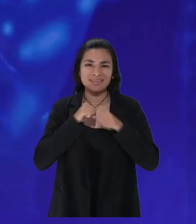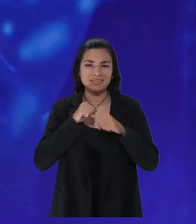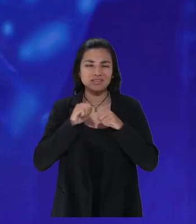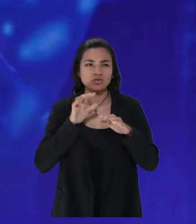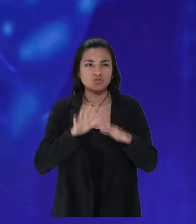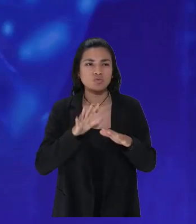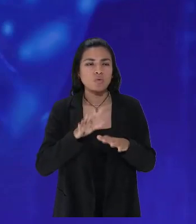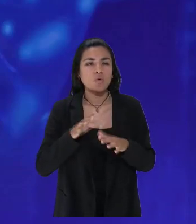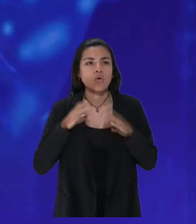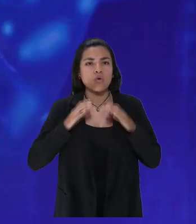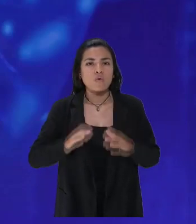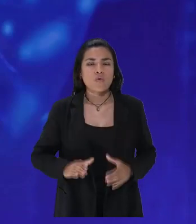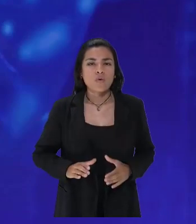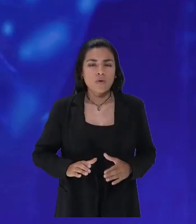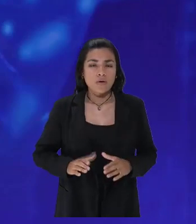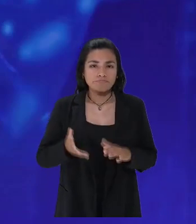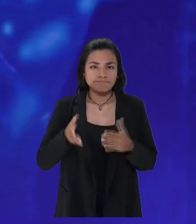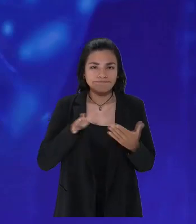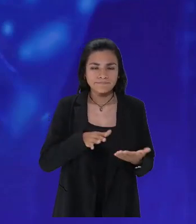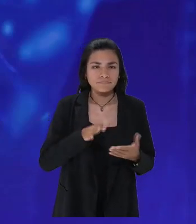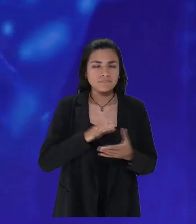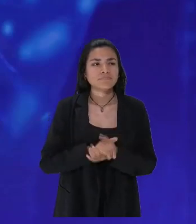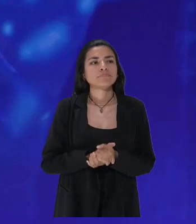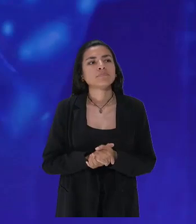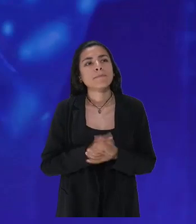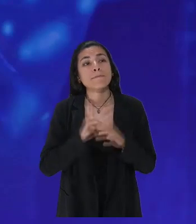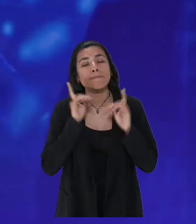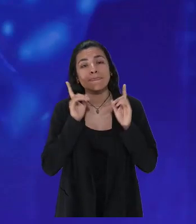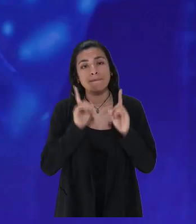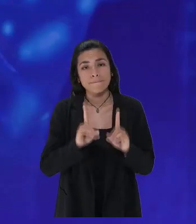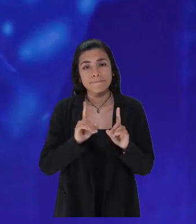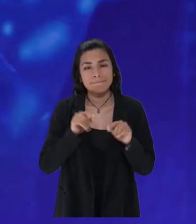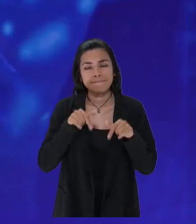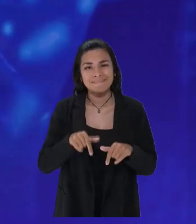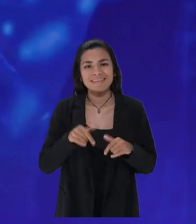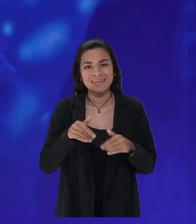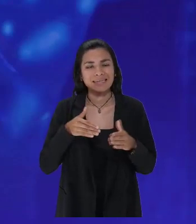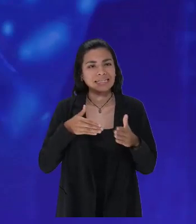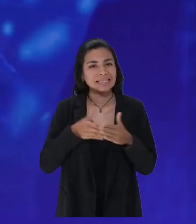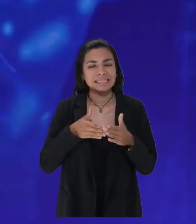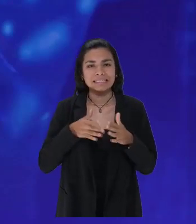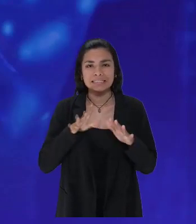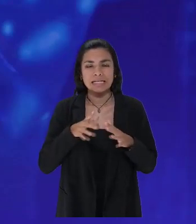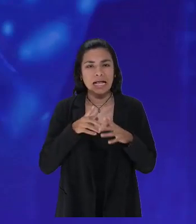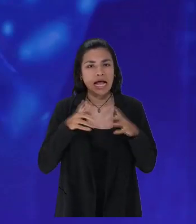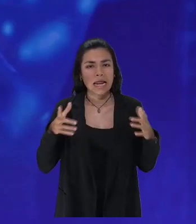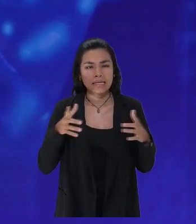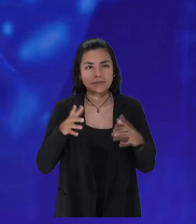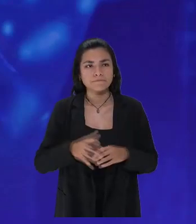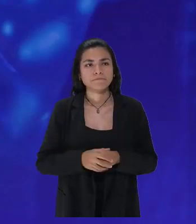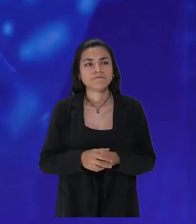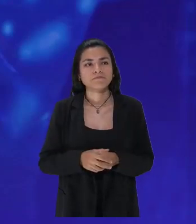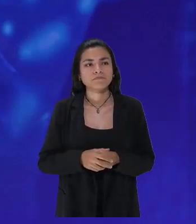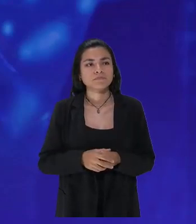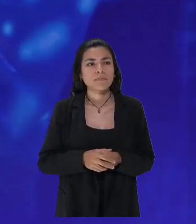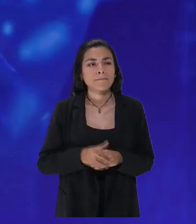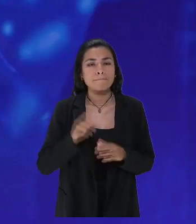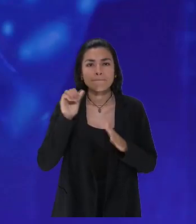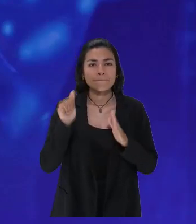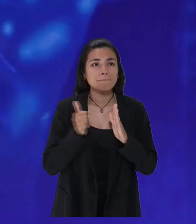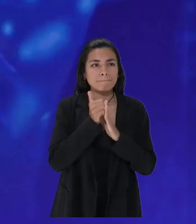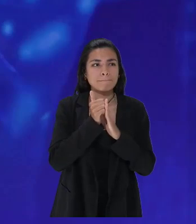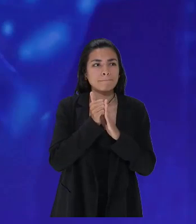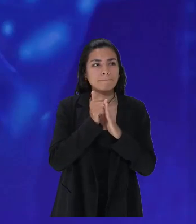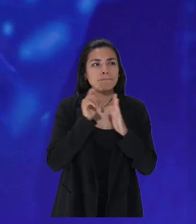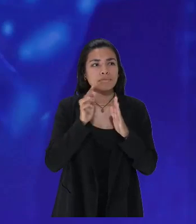llamamos cadáver lab, ¿cierto? Pero aquí tenemos unas limitantes muy grandes. La principal limitante es el cadáver. Conseguir